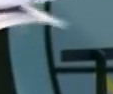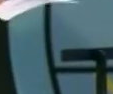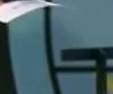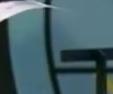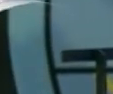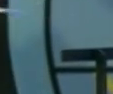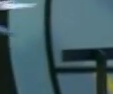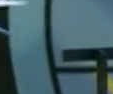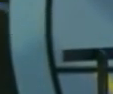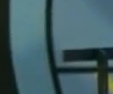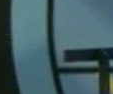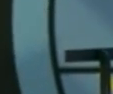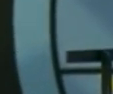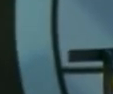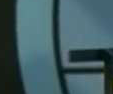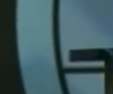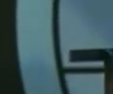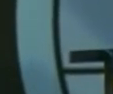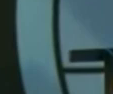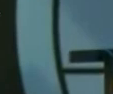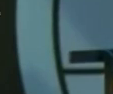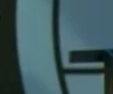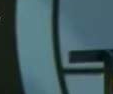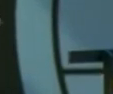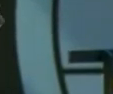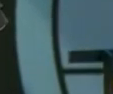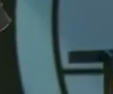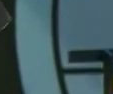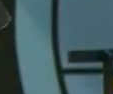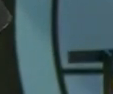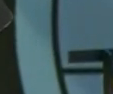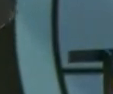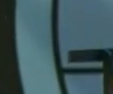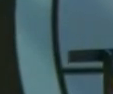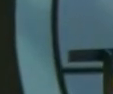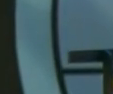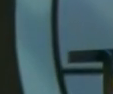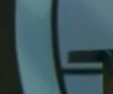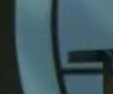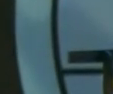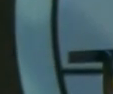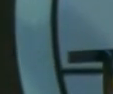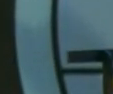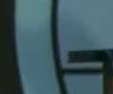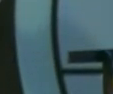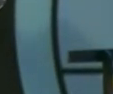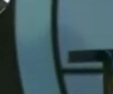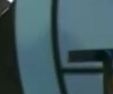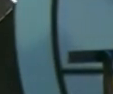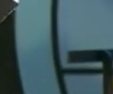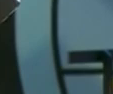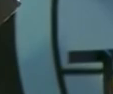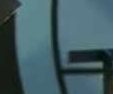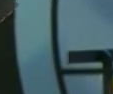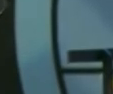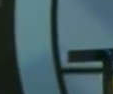no se entretienen. Necesitamos que suban para proceder a entregar los premios no institucionales y conocer también el